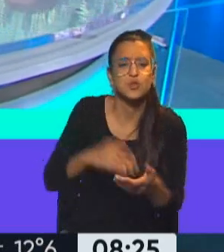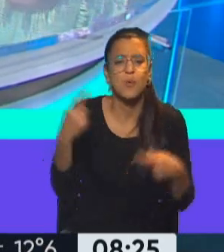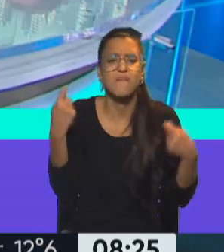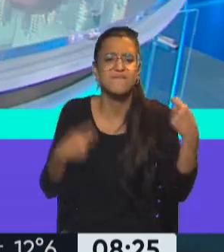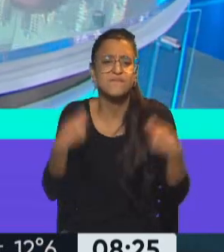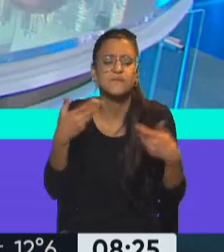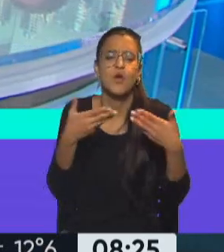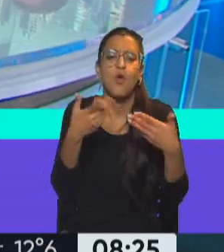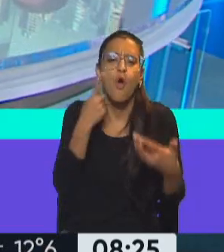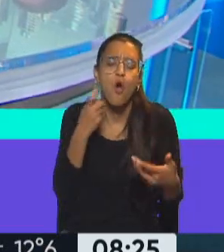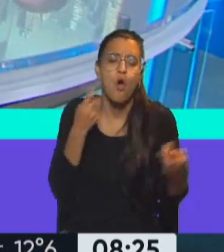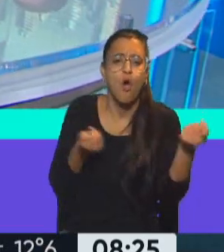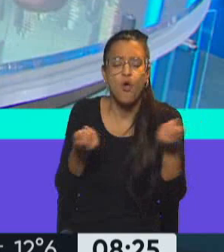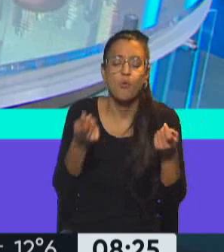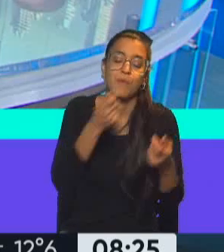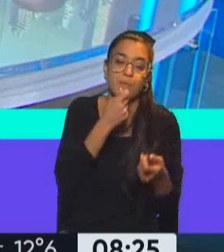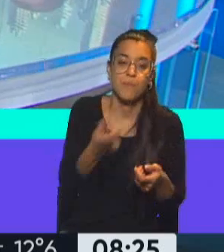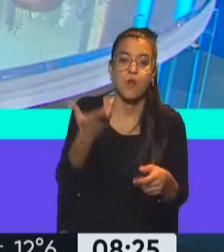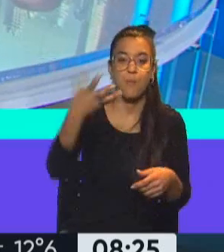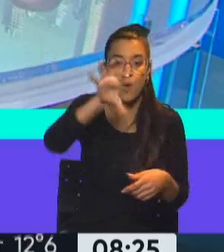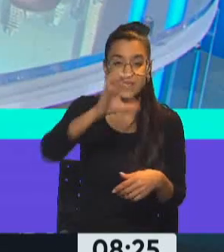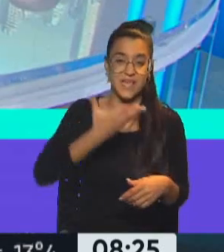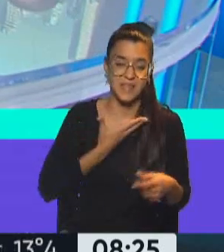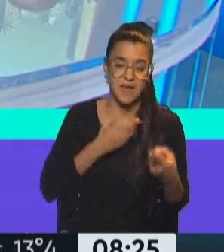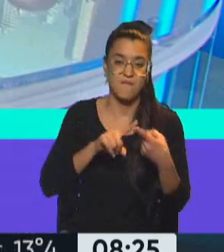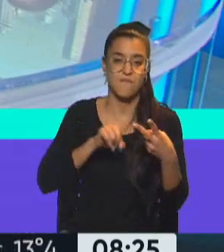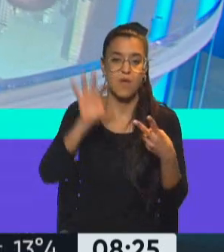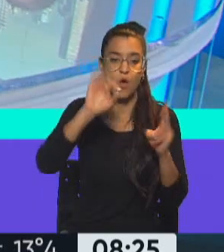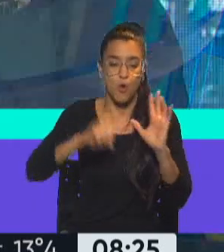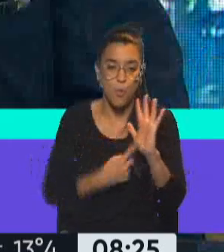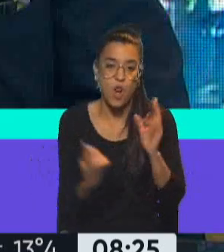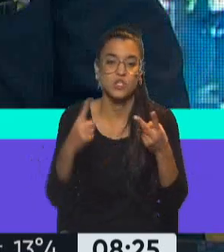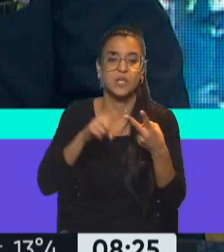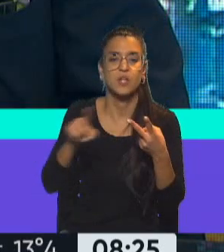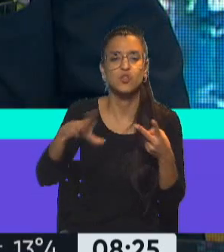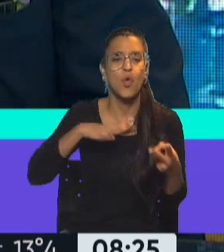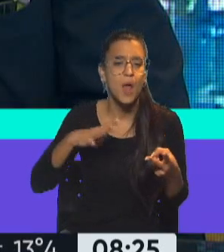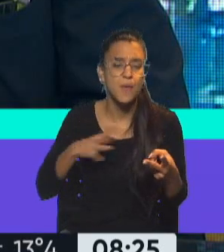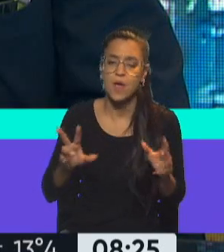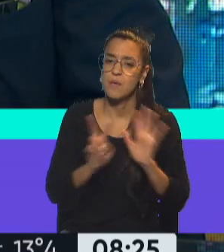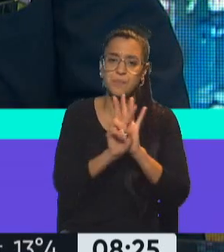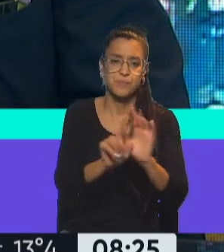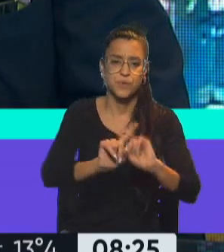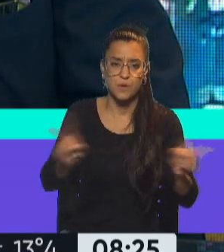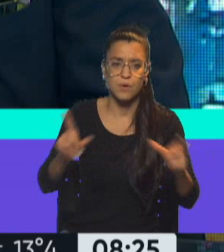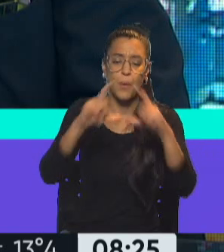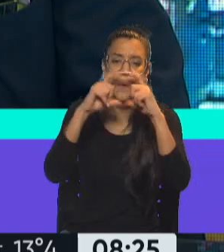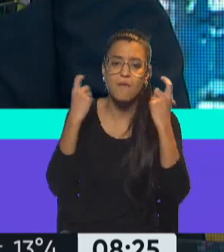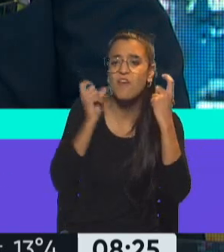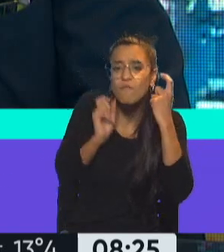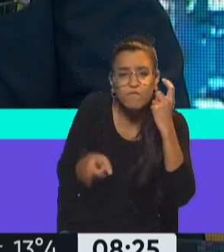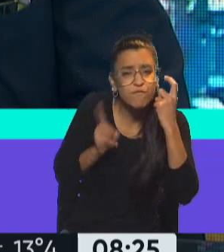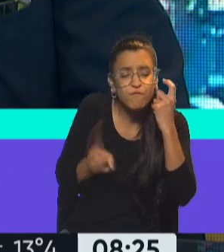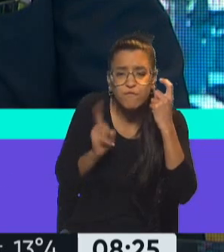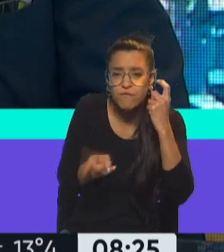en los controles? Hay provincias, por ejemplo Santa Fe o el Distrito Porteño, la Ciudad de Buenos Aires, que todavía no habilitaron dejar de usar el barbijo. Es